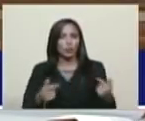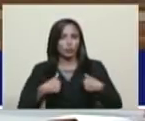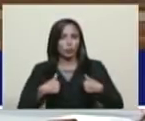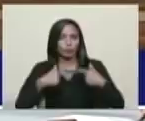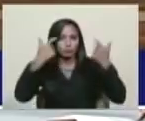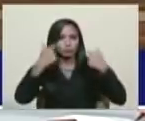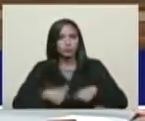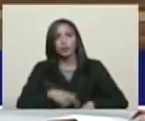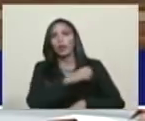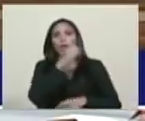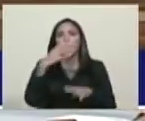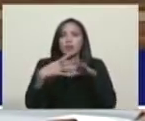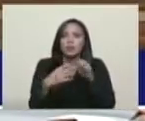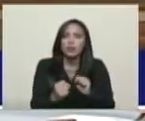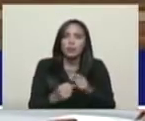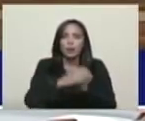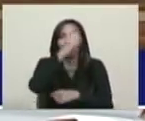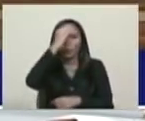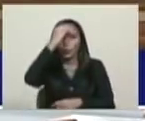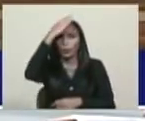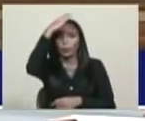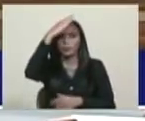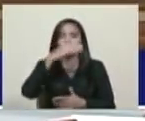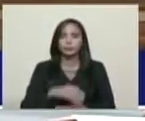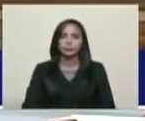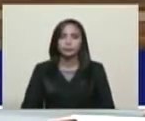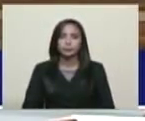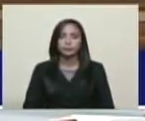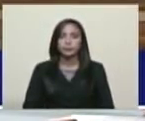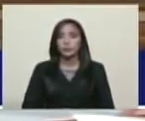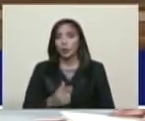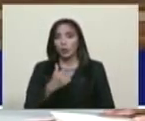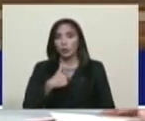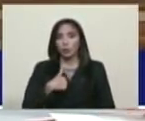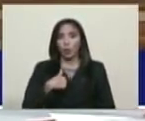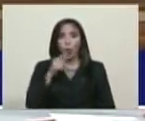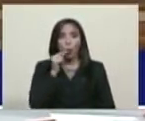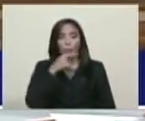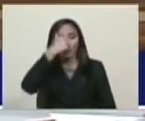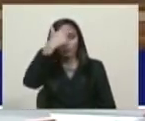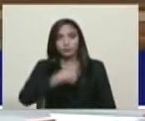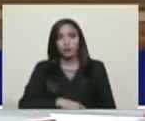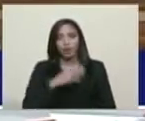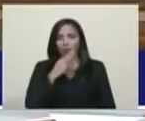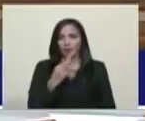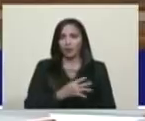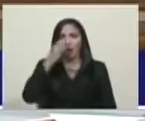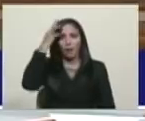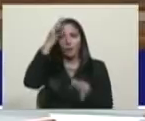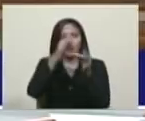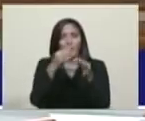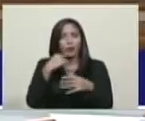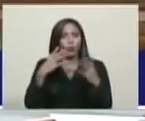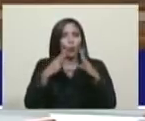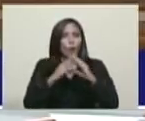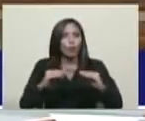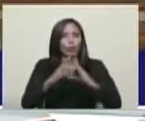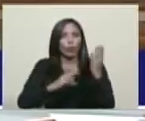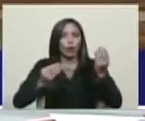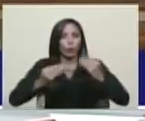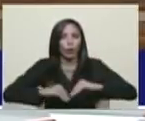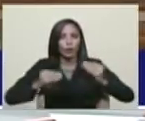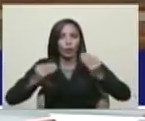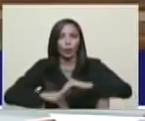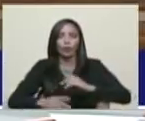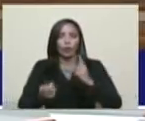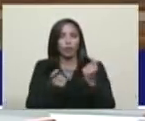de entendimiento, que soy un hombre que cree en el acuerdo, que